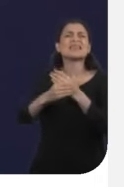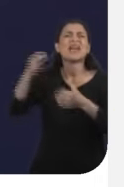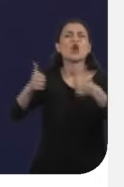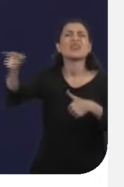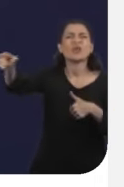internas